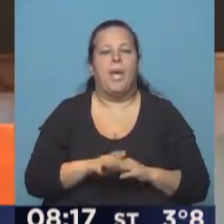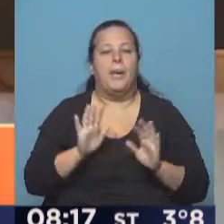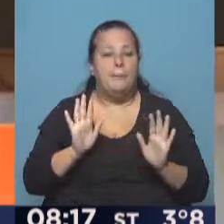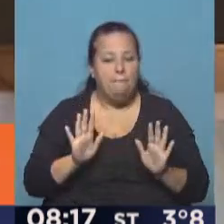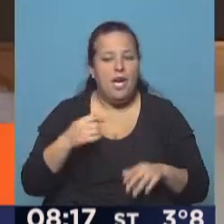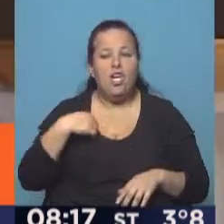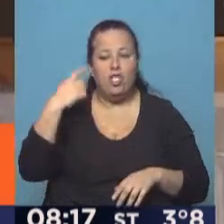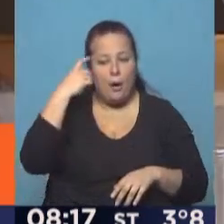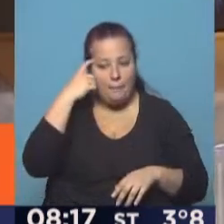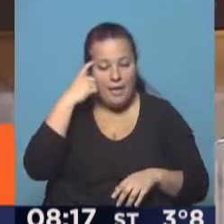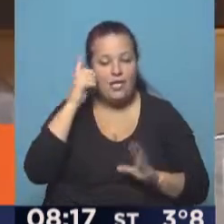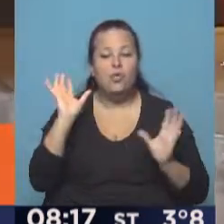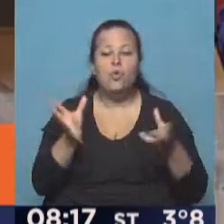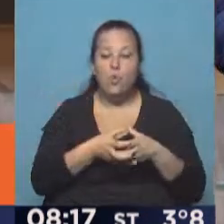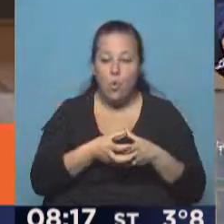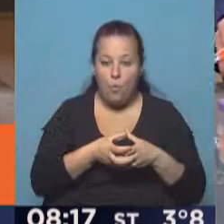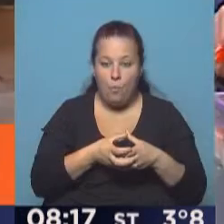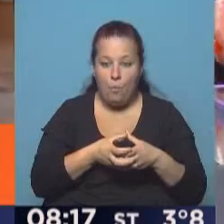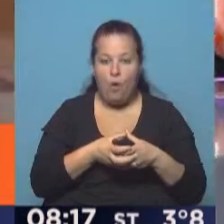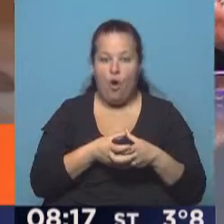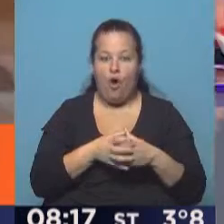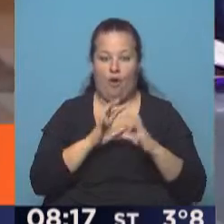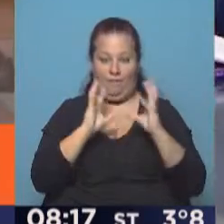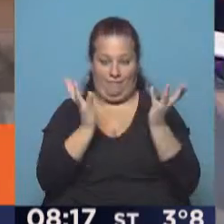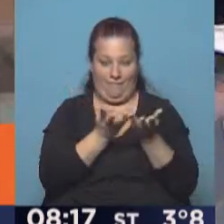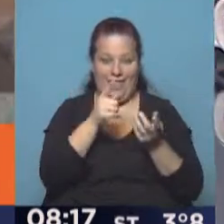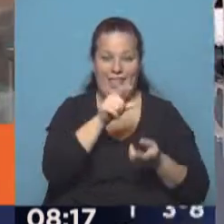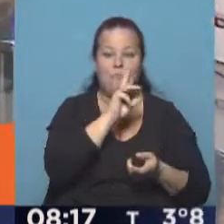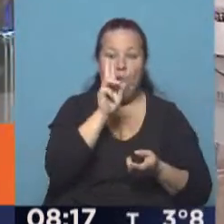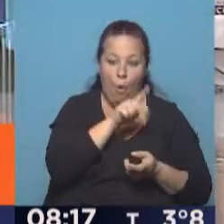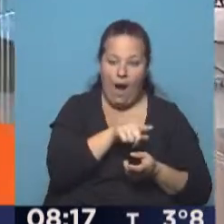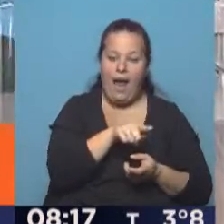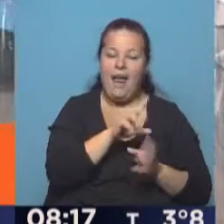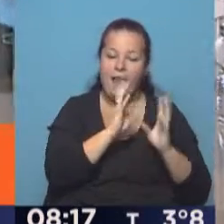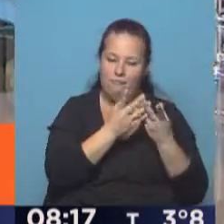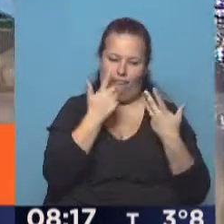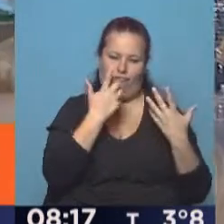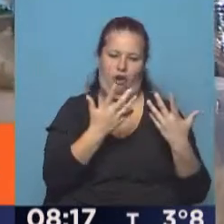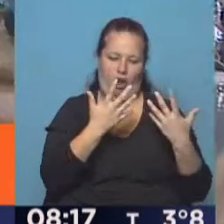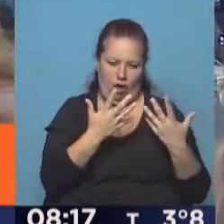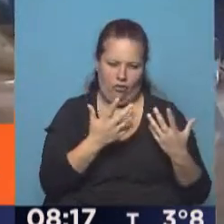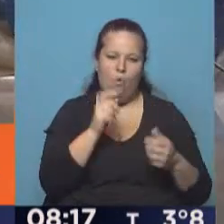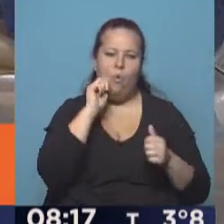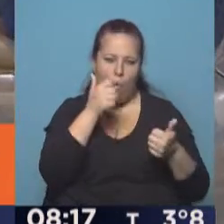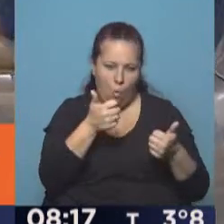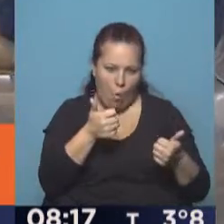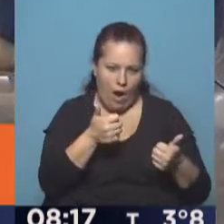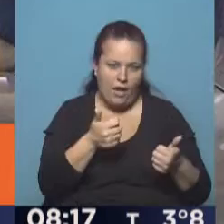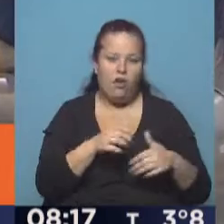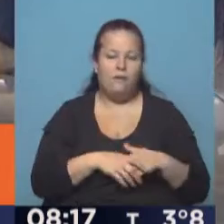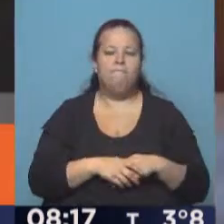Pero yo creo que el grupo alrededor de Hillary Clinton es muy conocido, es muy bueno.